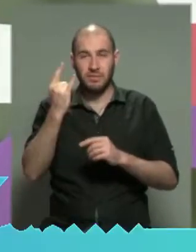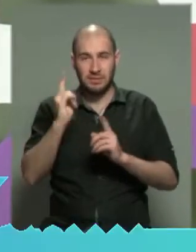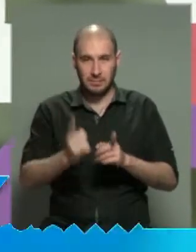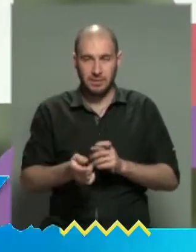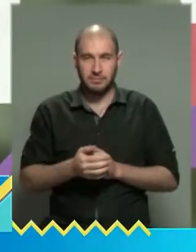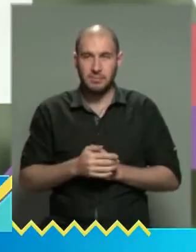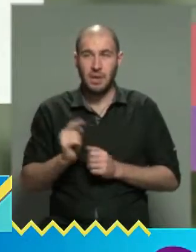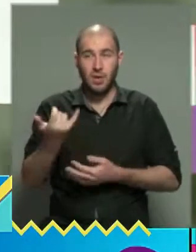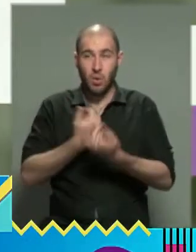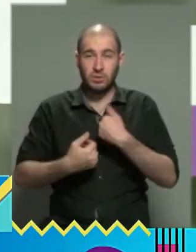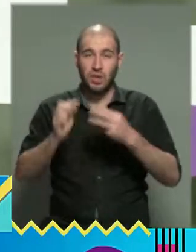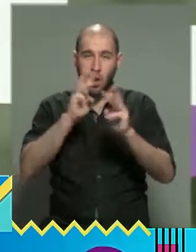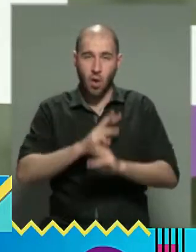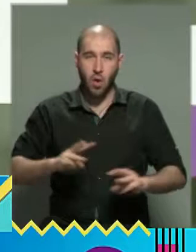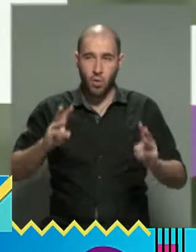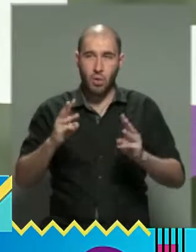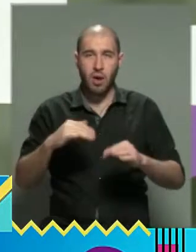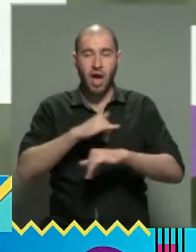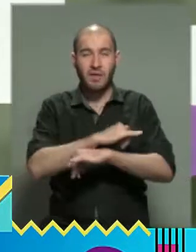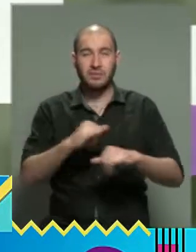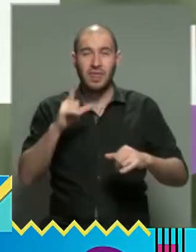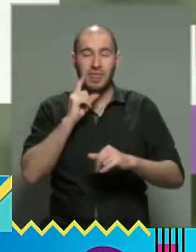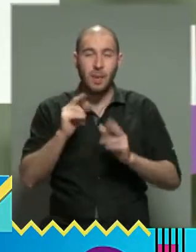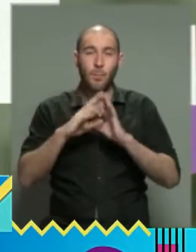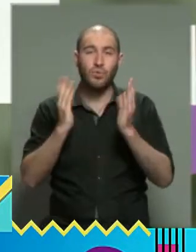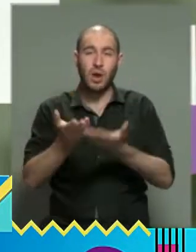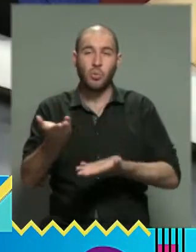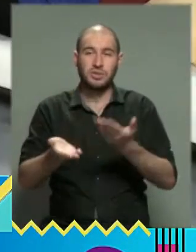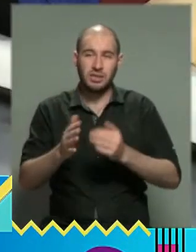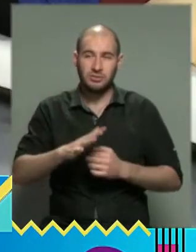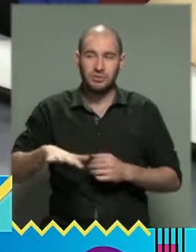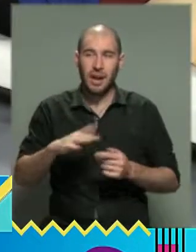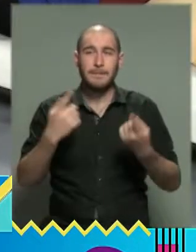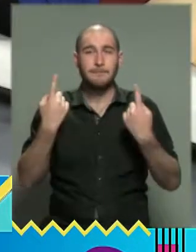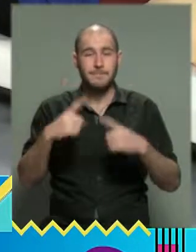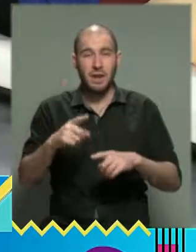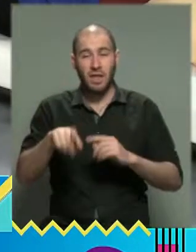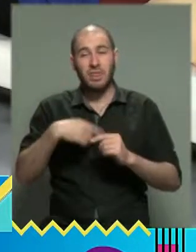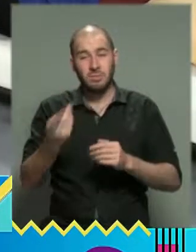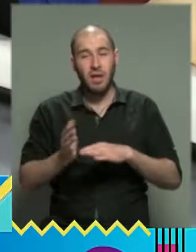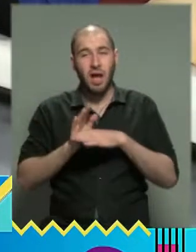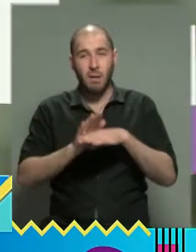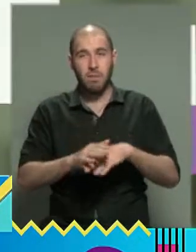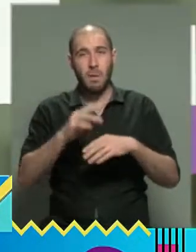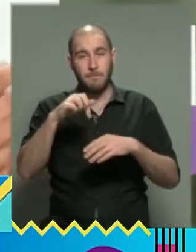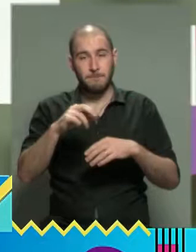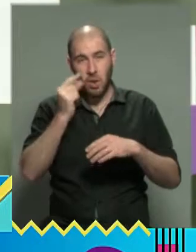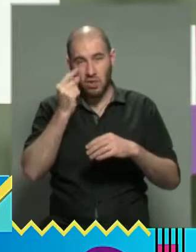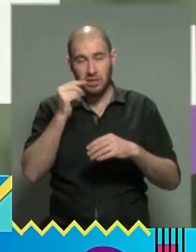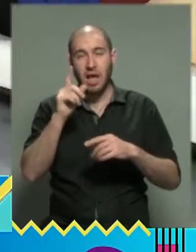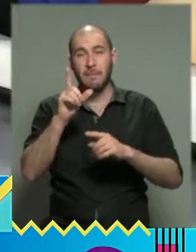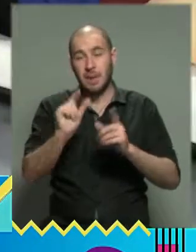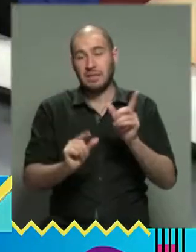también, que decía, bueno, la ONU proclama un Día Mundial de la Justicia Social, pero en definitiva después apoya ciertas políticas de